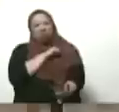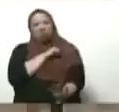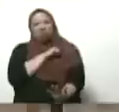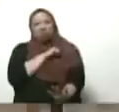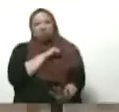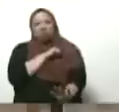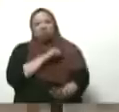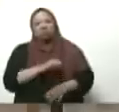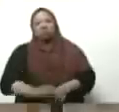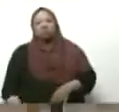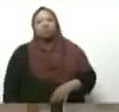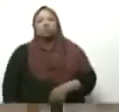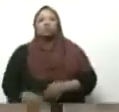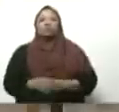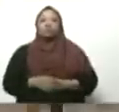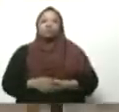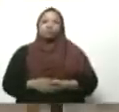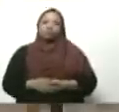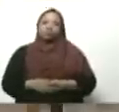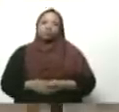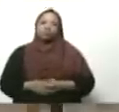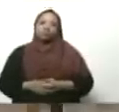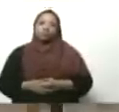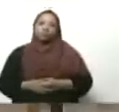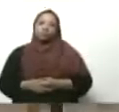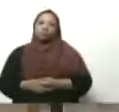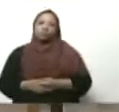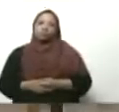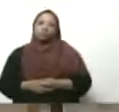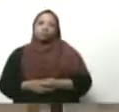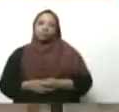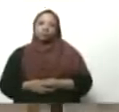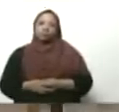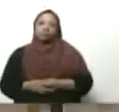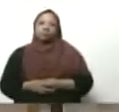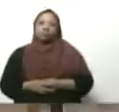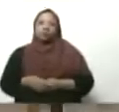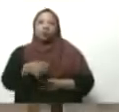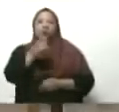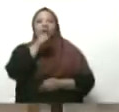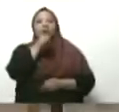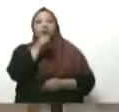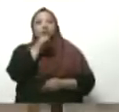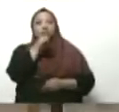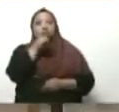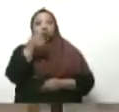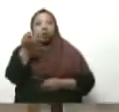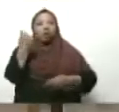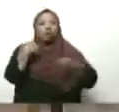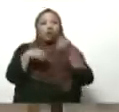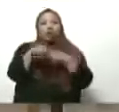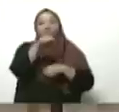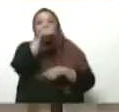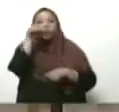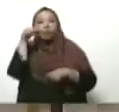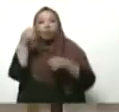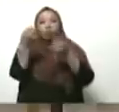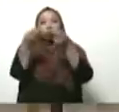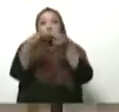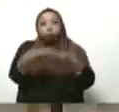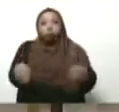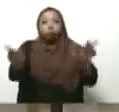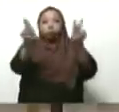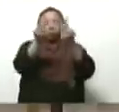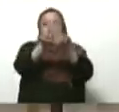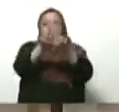por lo tanto yo quiero destacar por ejemplo un informe mundial sobre las drogas de naciones unidas- las muertes